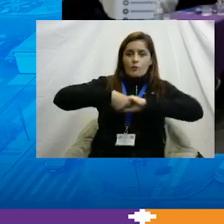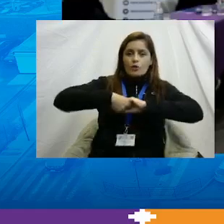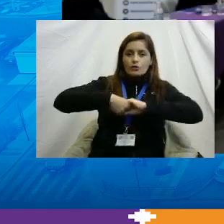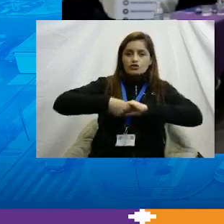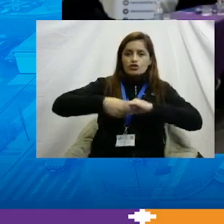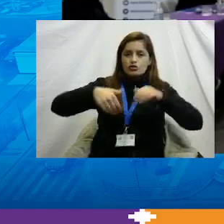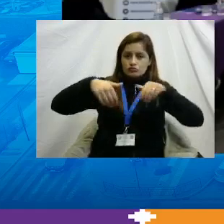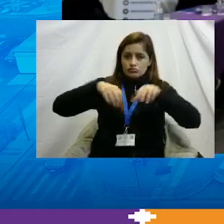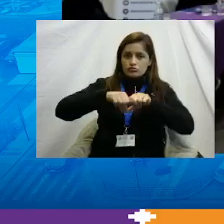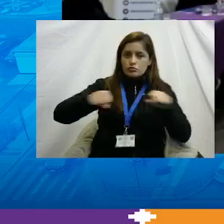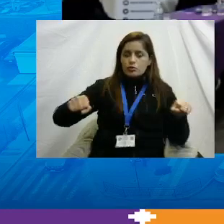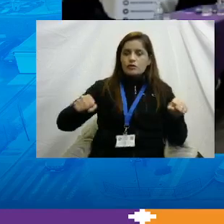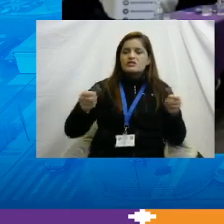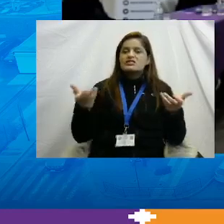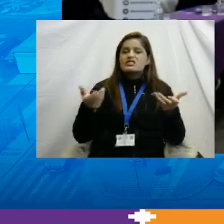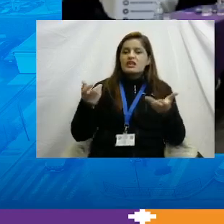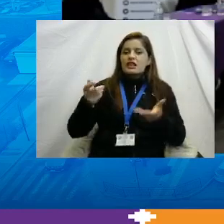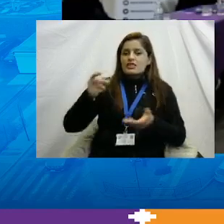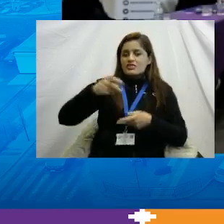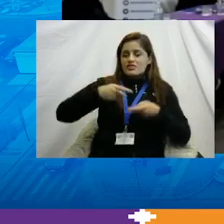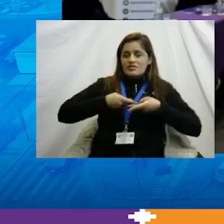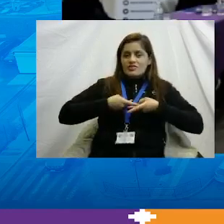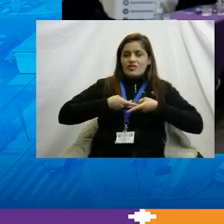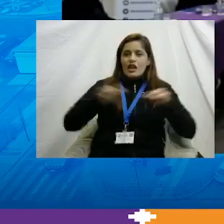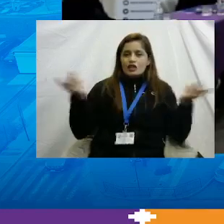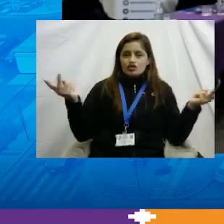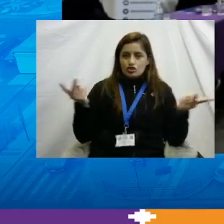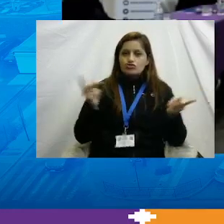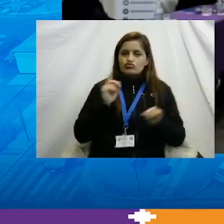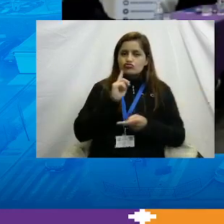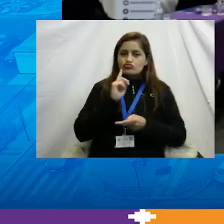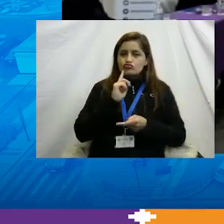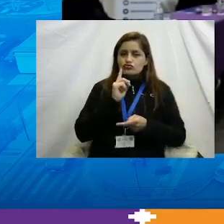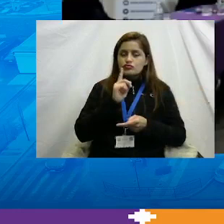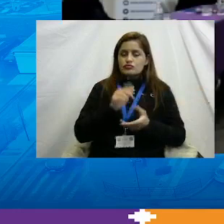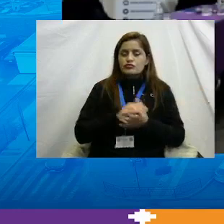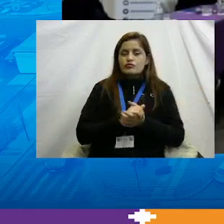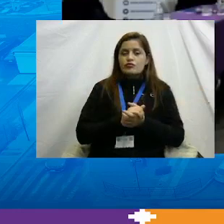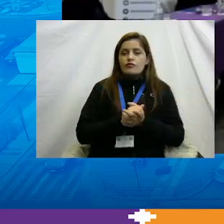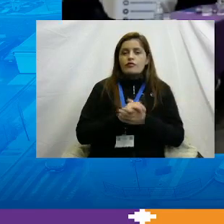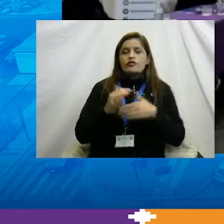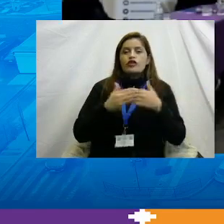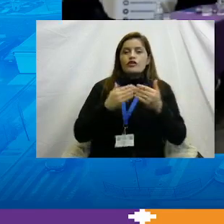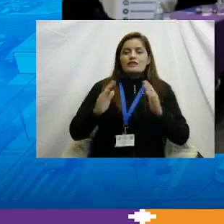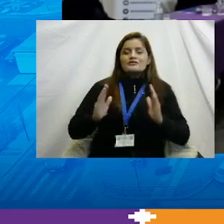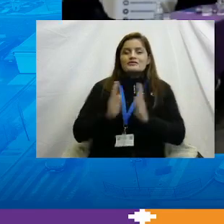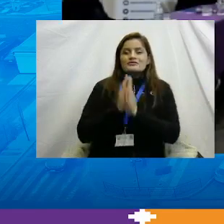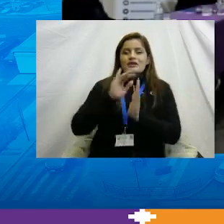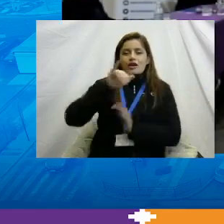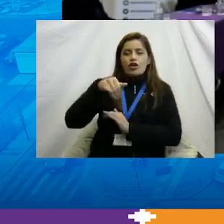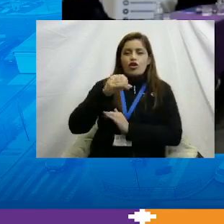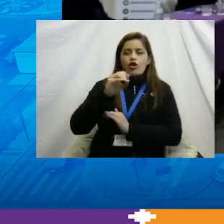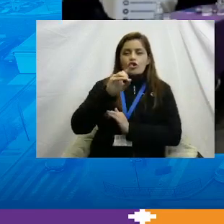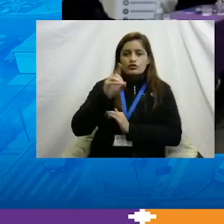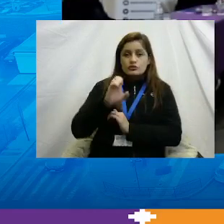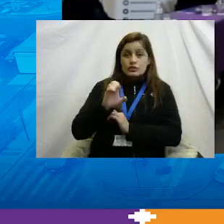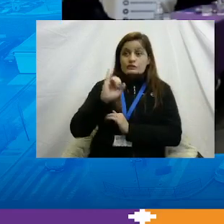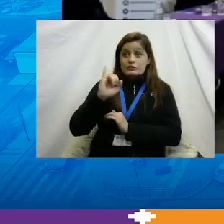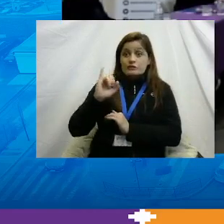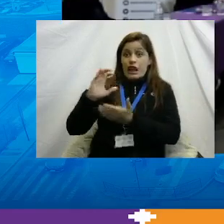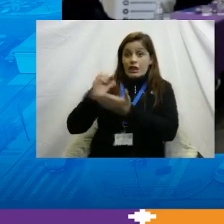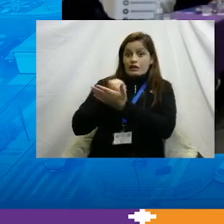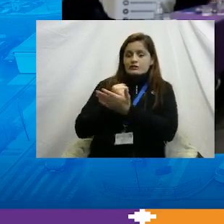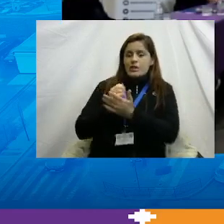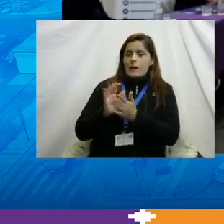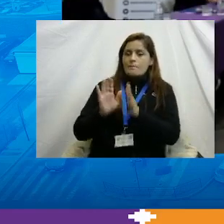consejo respecto a las sesiones de derecho que iban a ingresar para el proyecto de mejoramiento de la PR San José y que afortunadamente lo hicieron, sin embargo la única